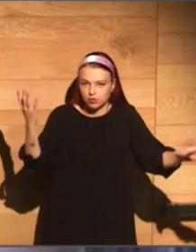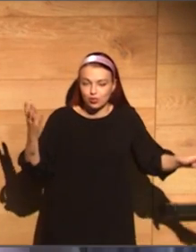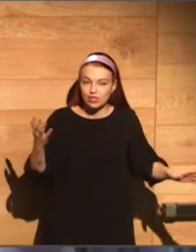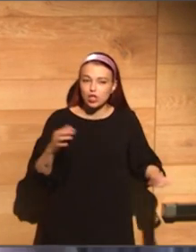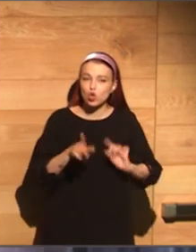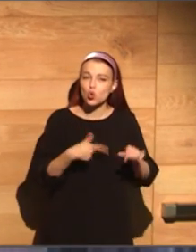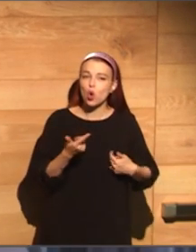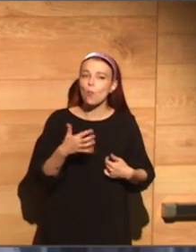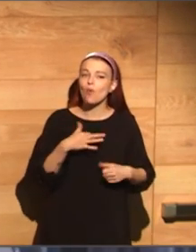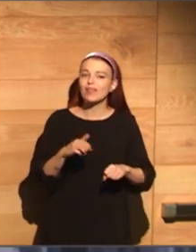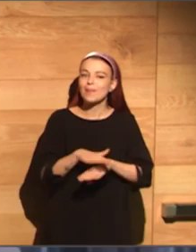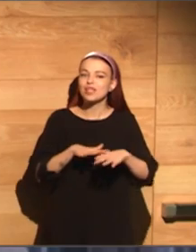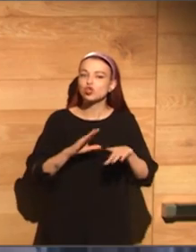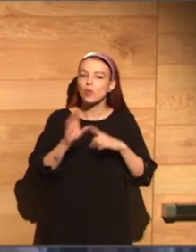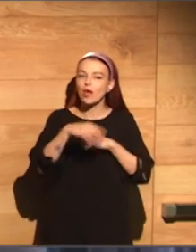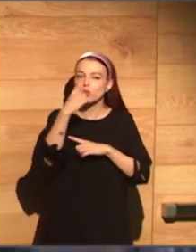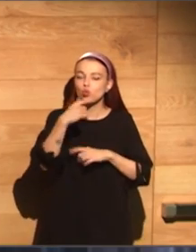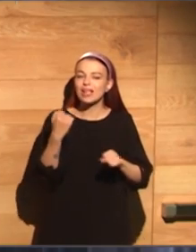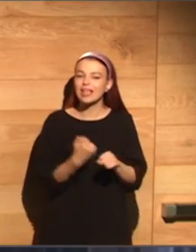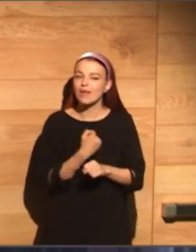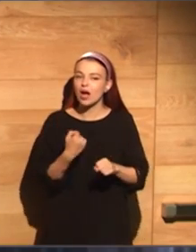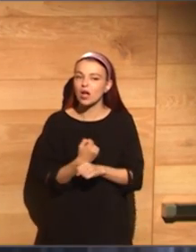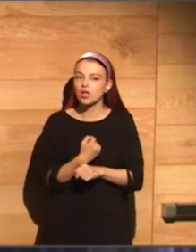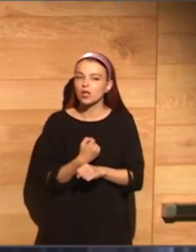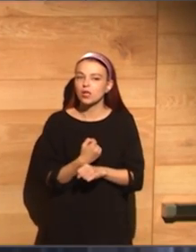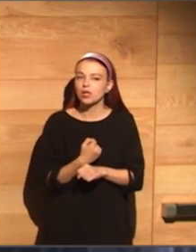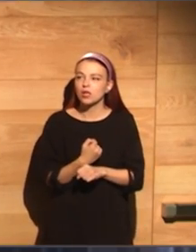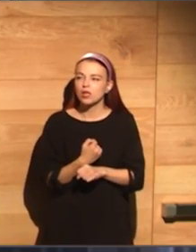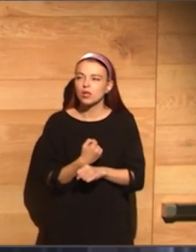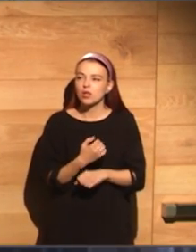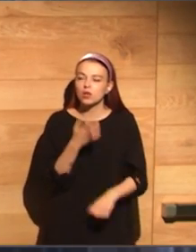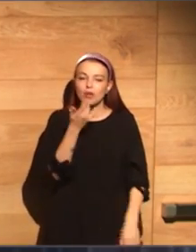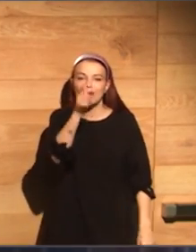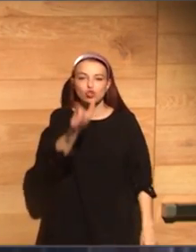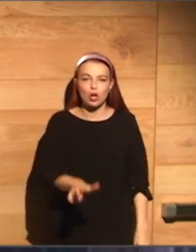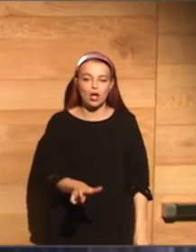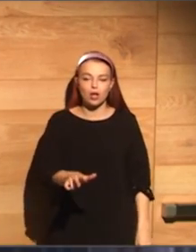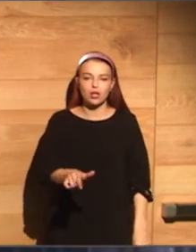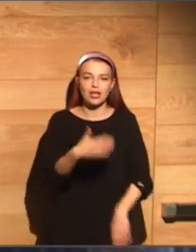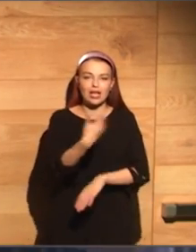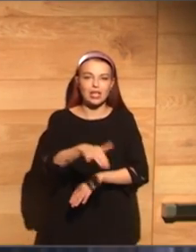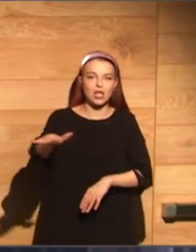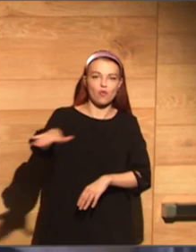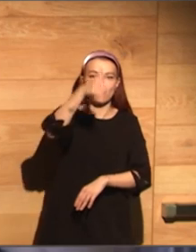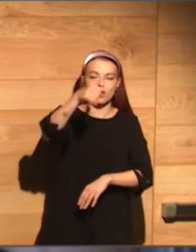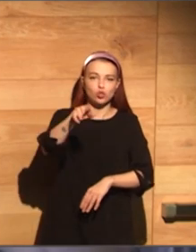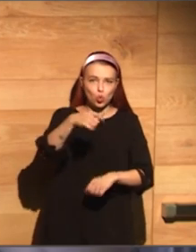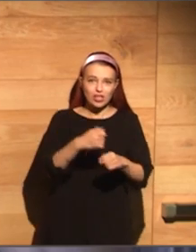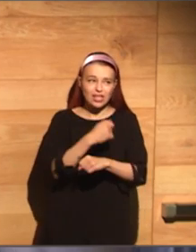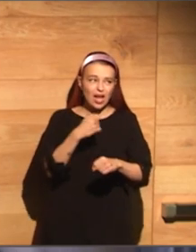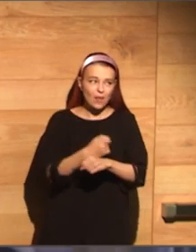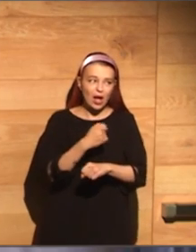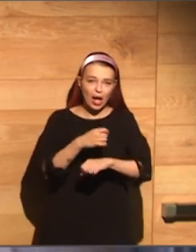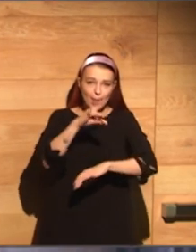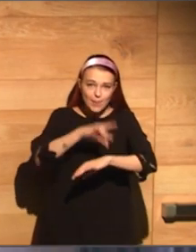se le considera más valioso que alguien al que se coge de la calle y le dice, ¿usted es médico? Sí, pues ministro de Sanidad. Y a eso se le llama un